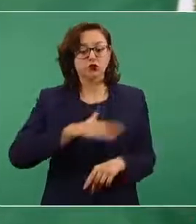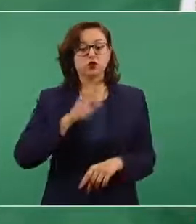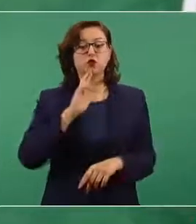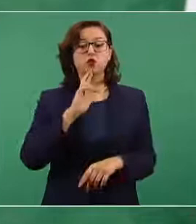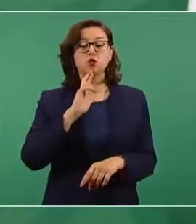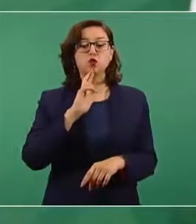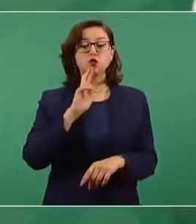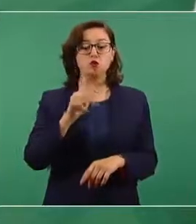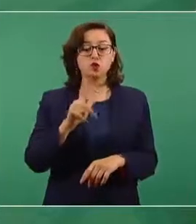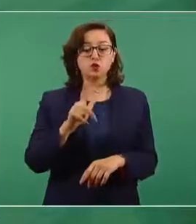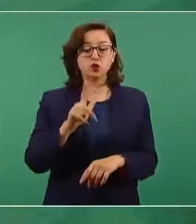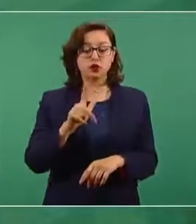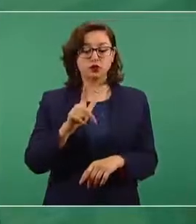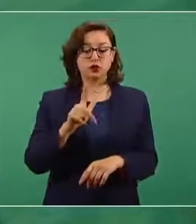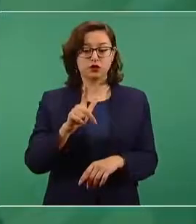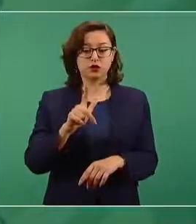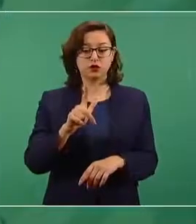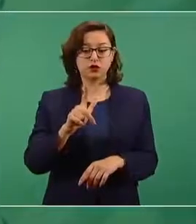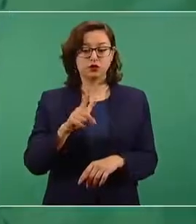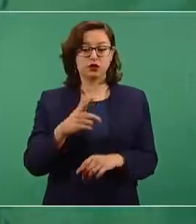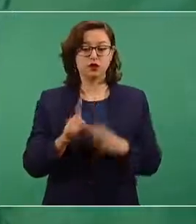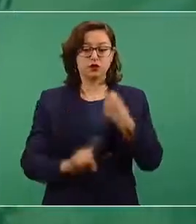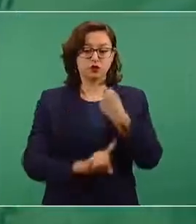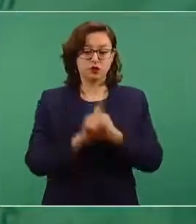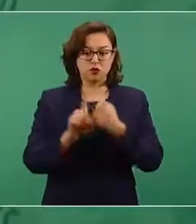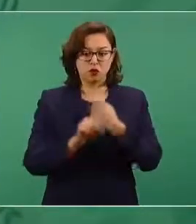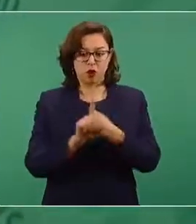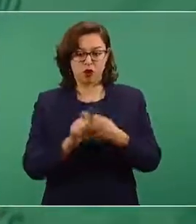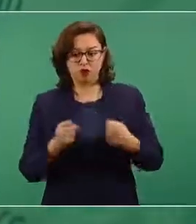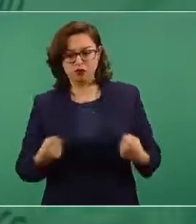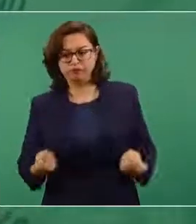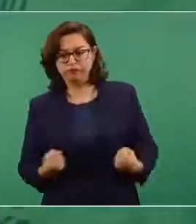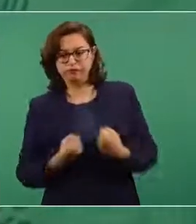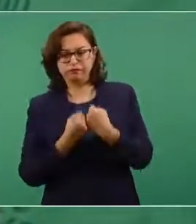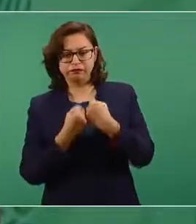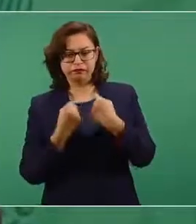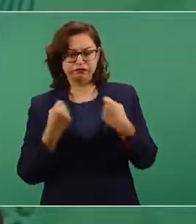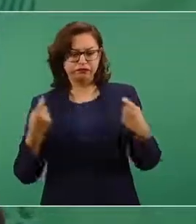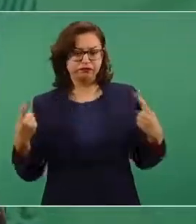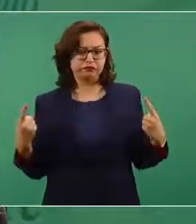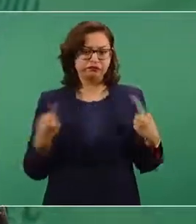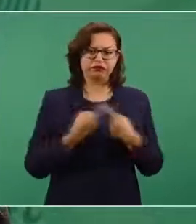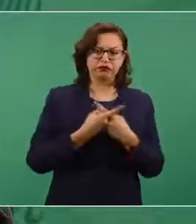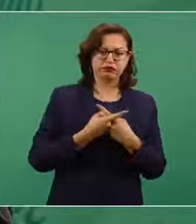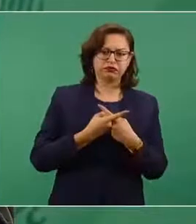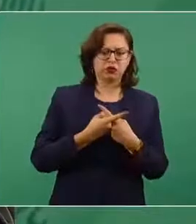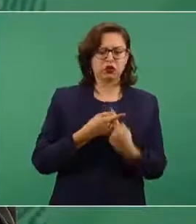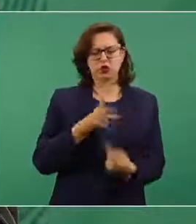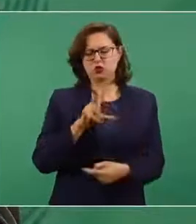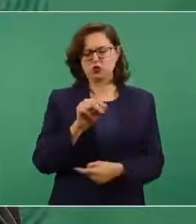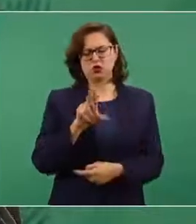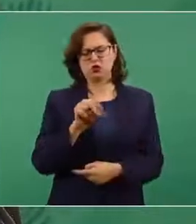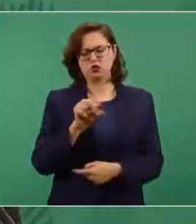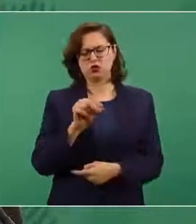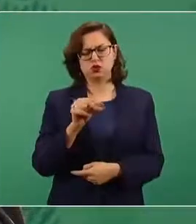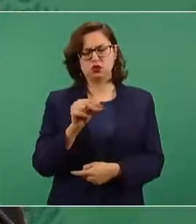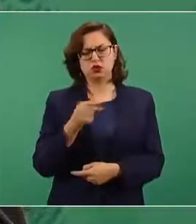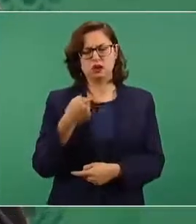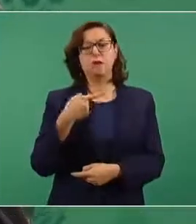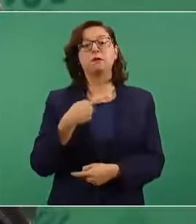sin confrontar, sin polarizar, pero hacer justicia.